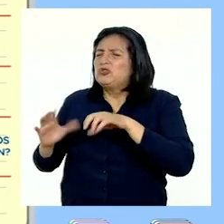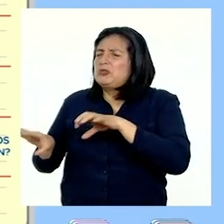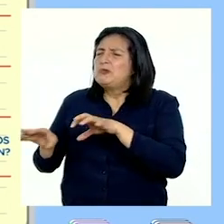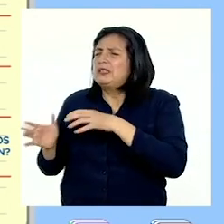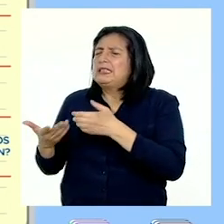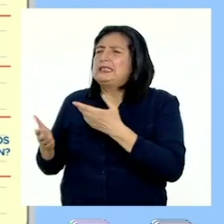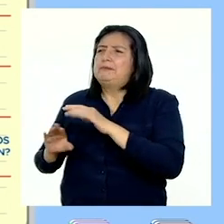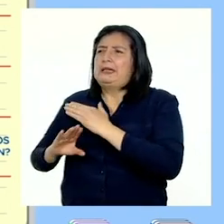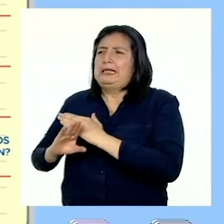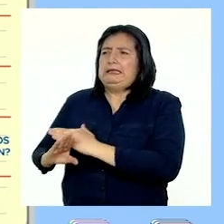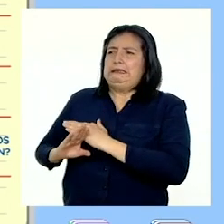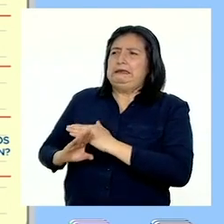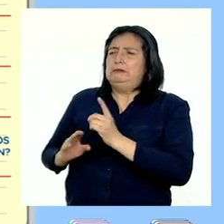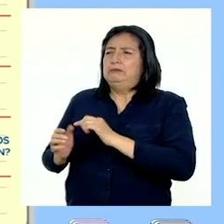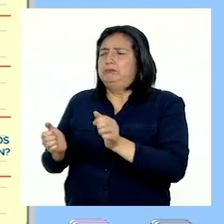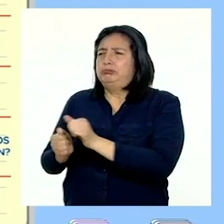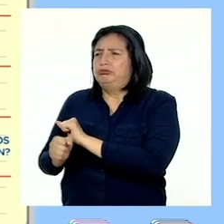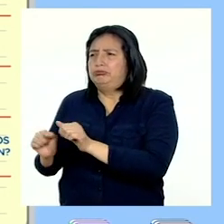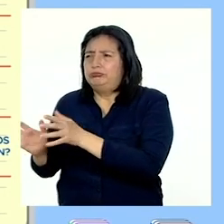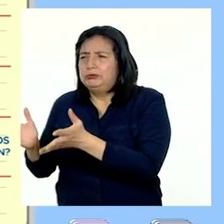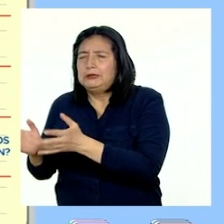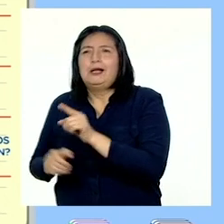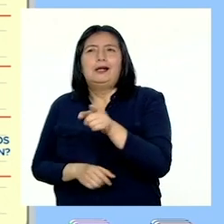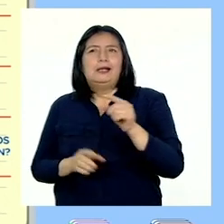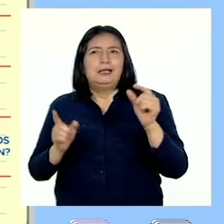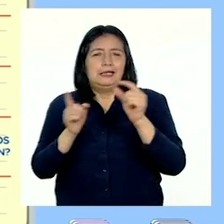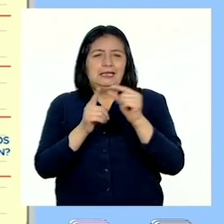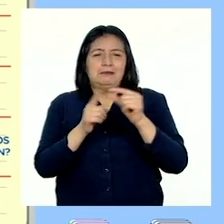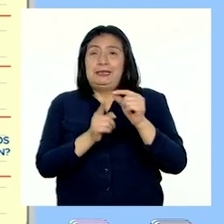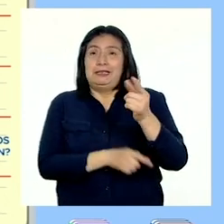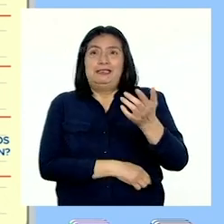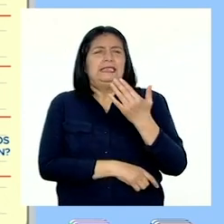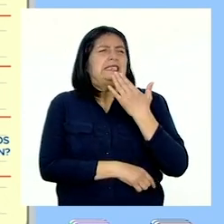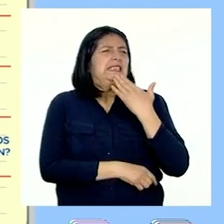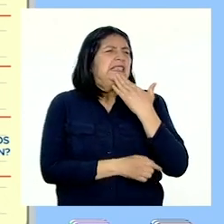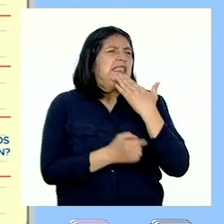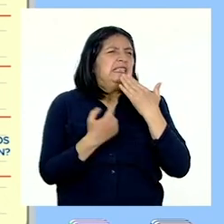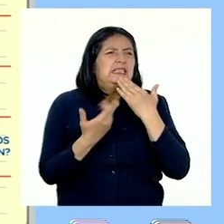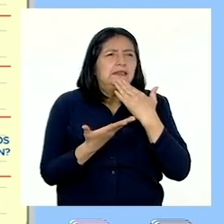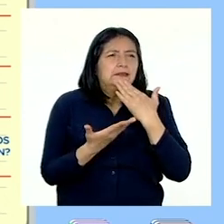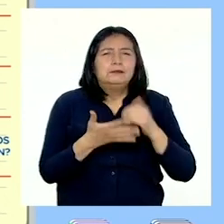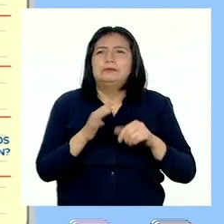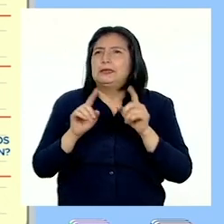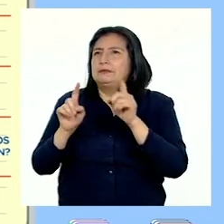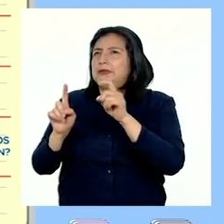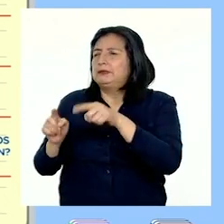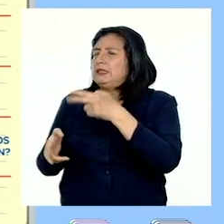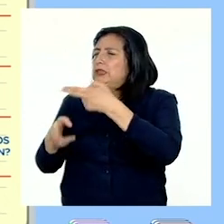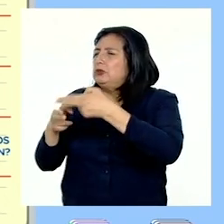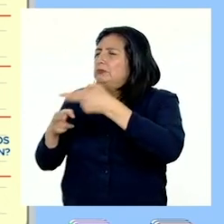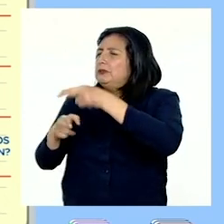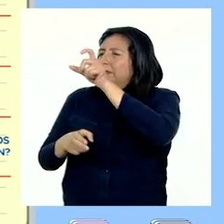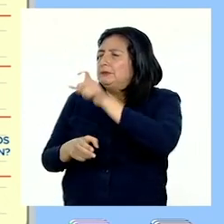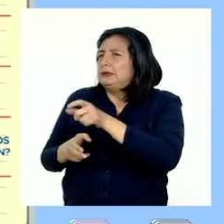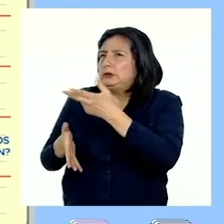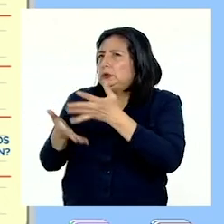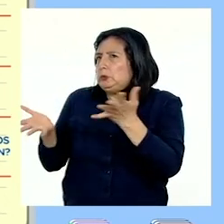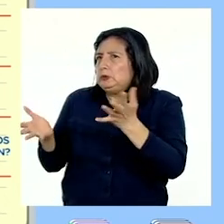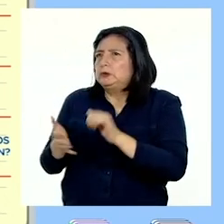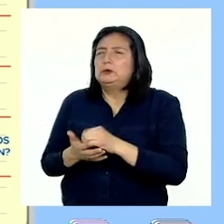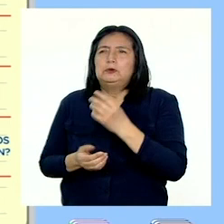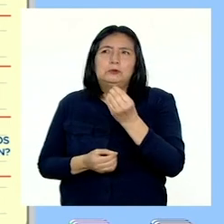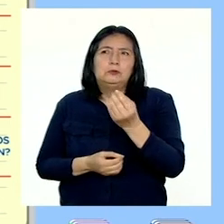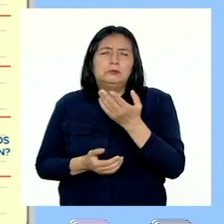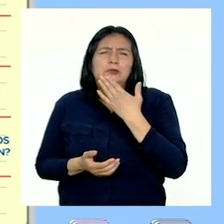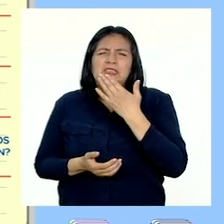para prevenir desastres? La palabra quién sirve para preguntar el nombre de alguien, como